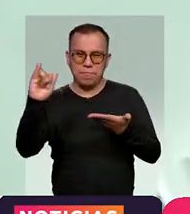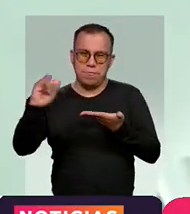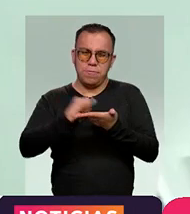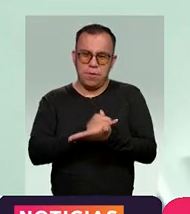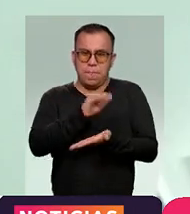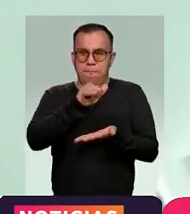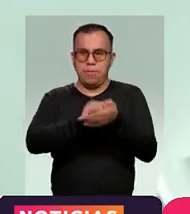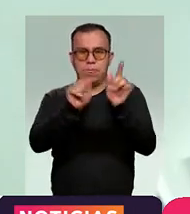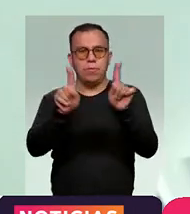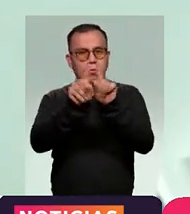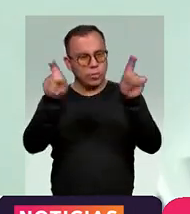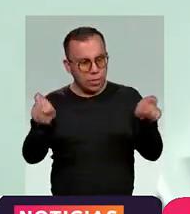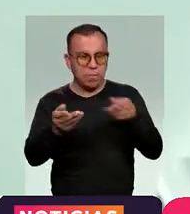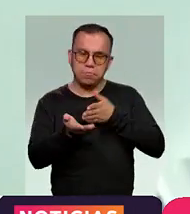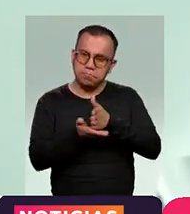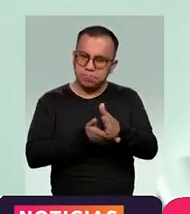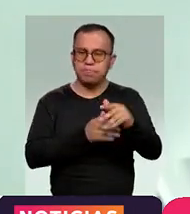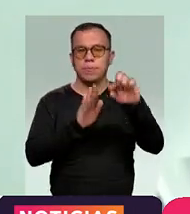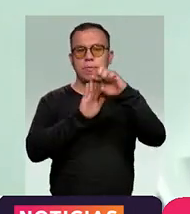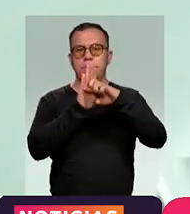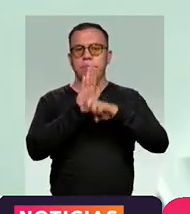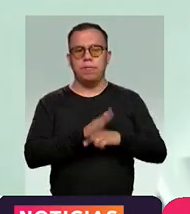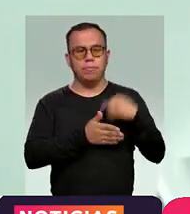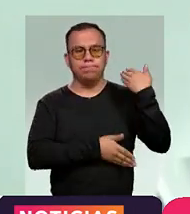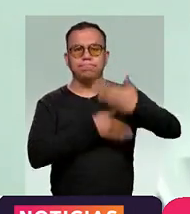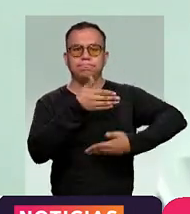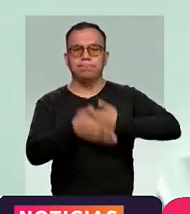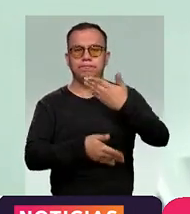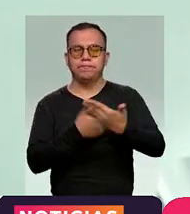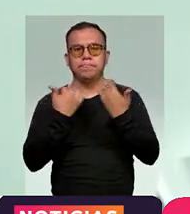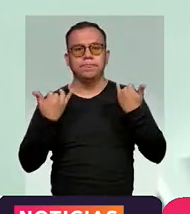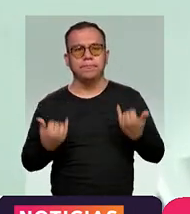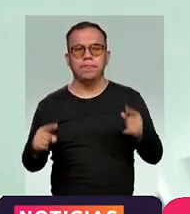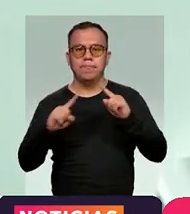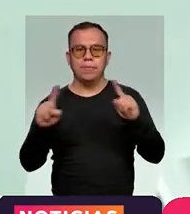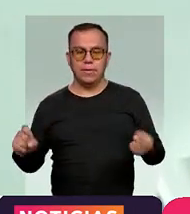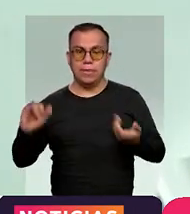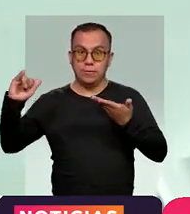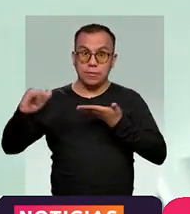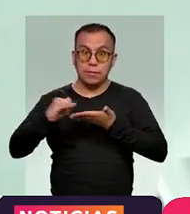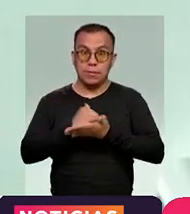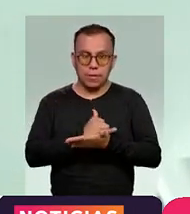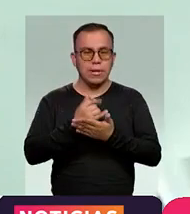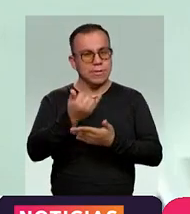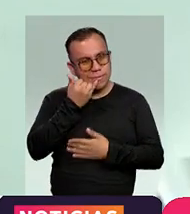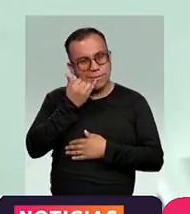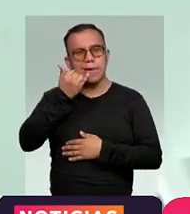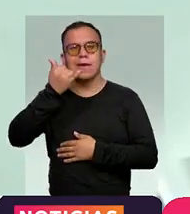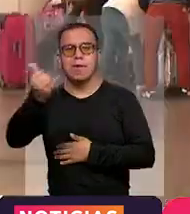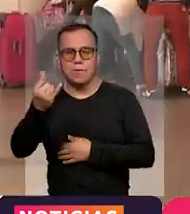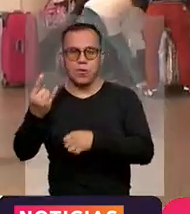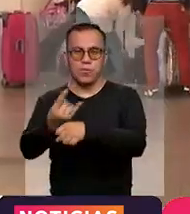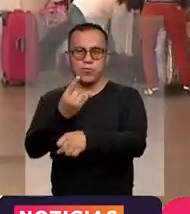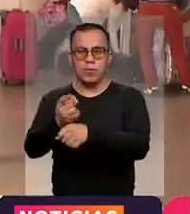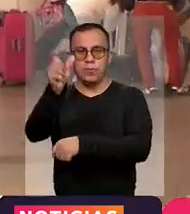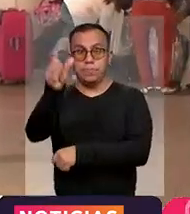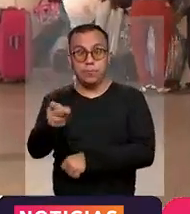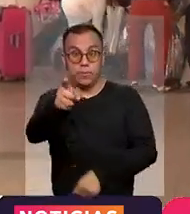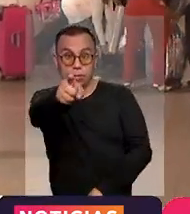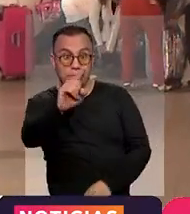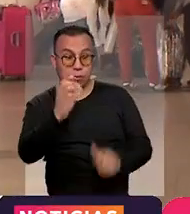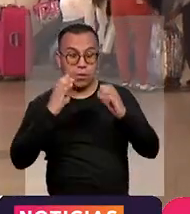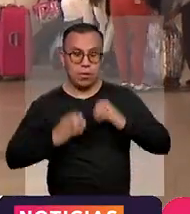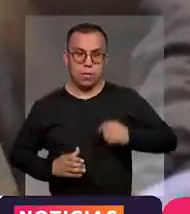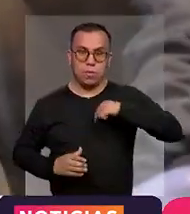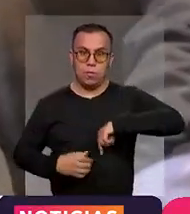tema, seguimos con el mismo protocolo que se viene desarrollando. Y es que la aerolínea debe contactar directamente al usuario. Si usted se contagia